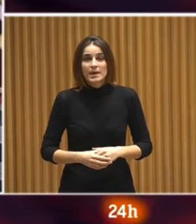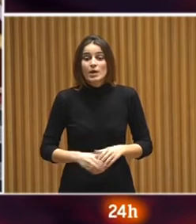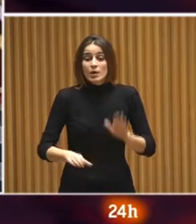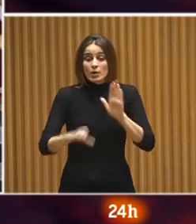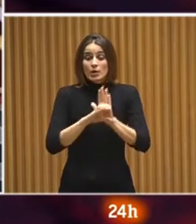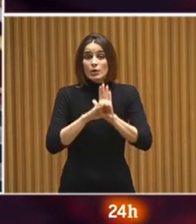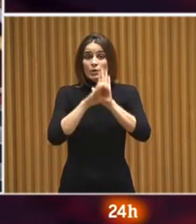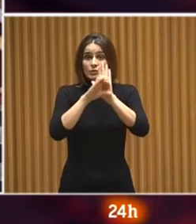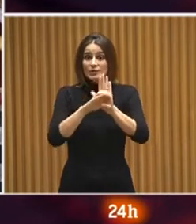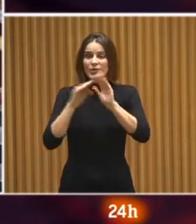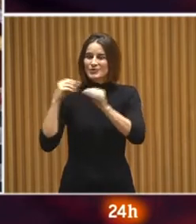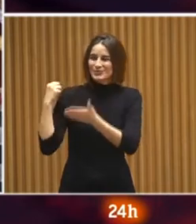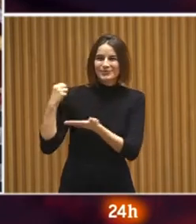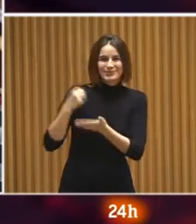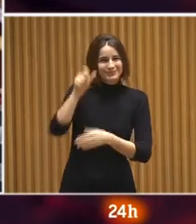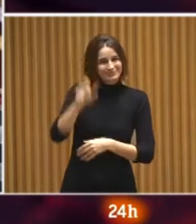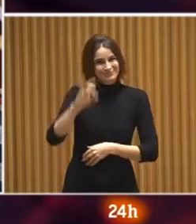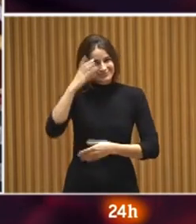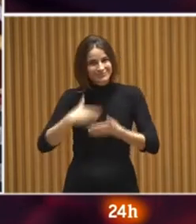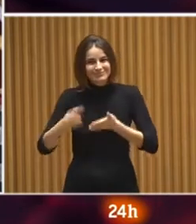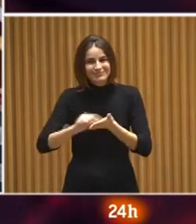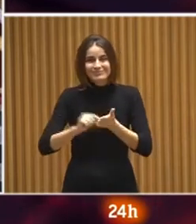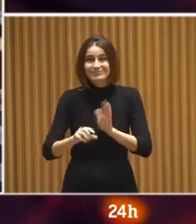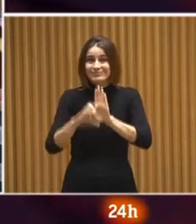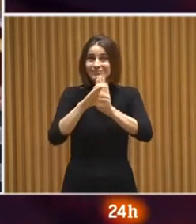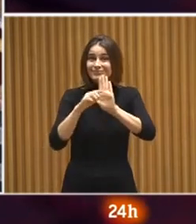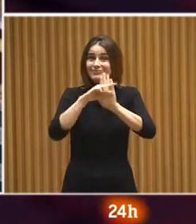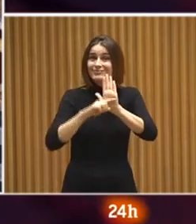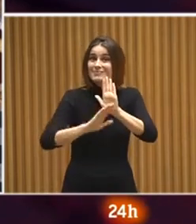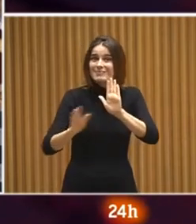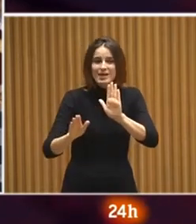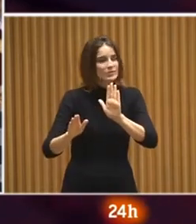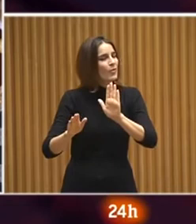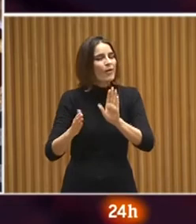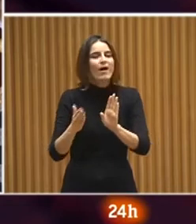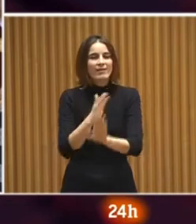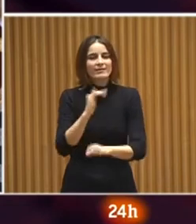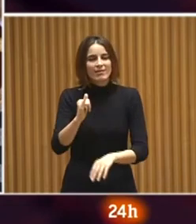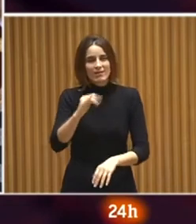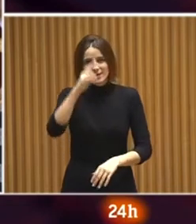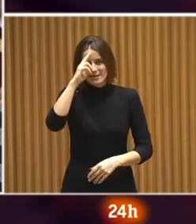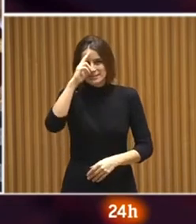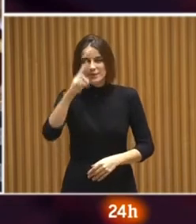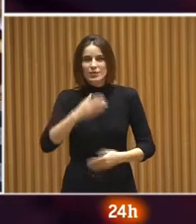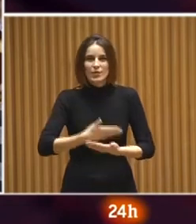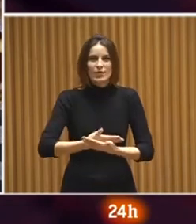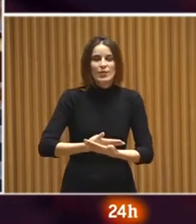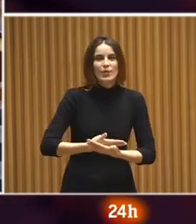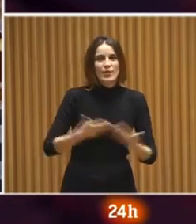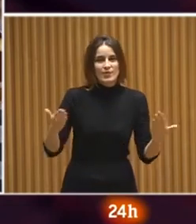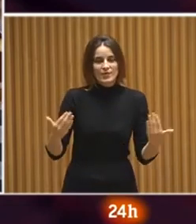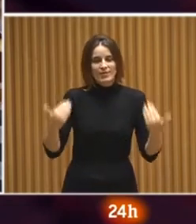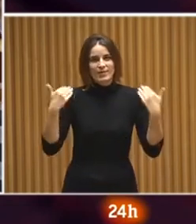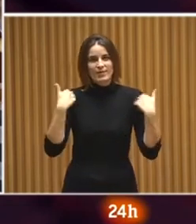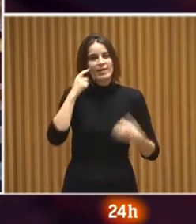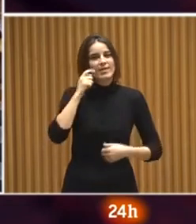constitucionales. Antes que ellas fueron el respeto, la confianza y la amistad cívica lo que las hizo posibles. Si